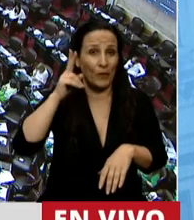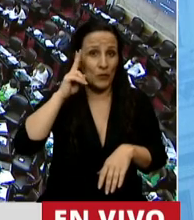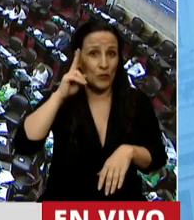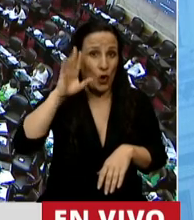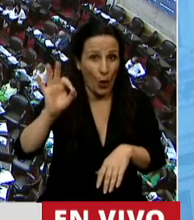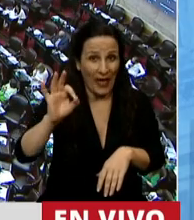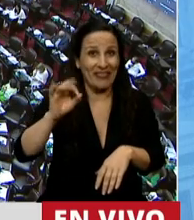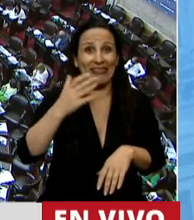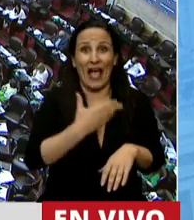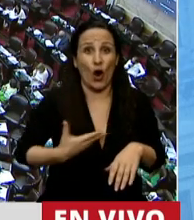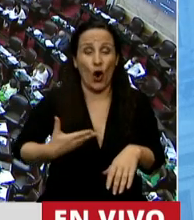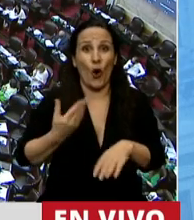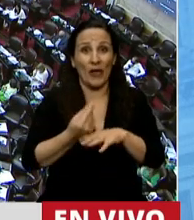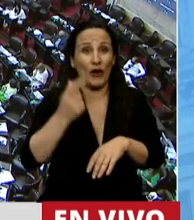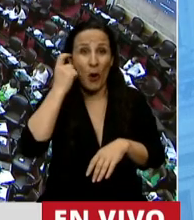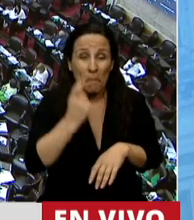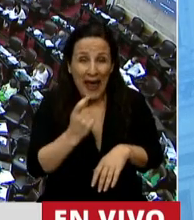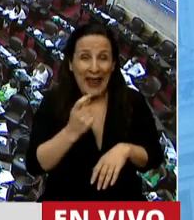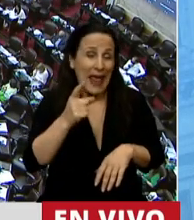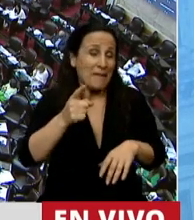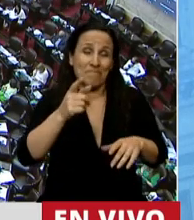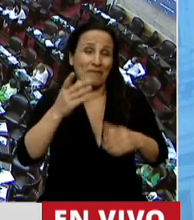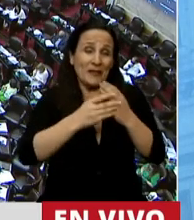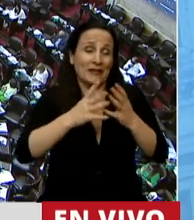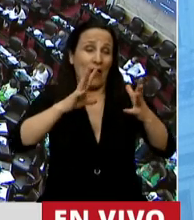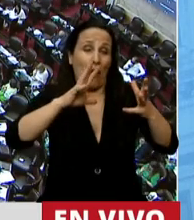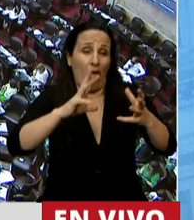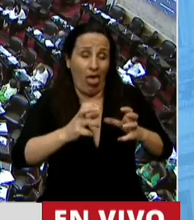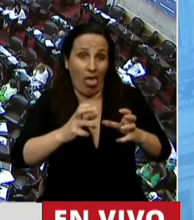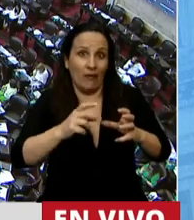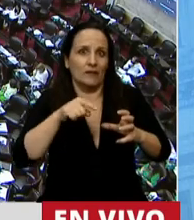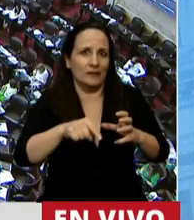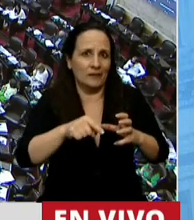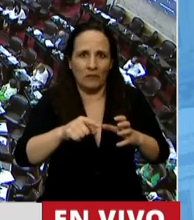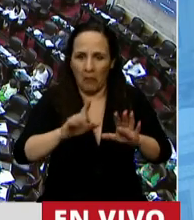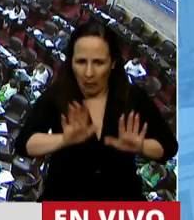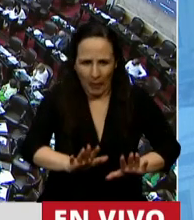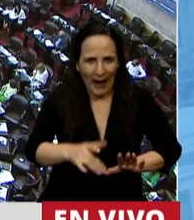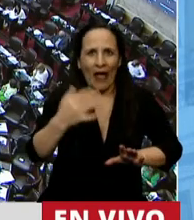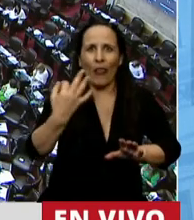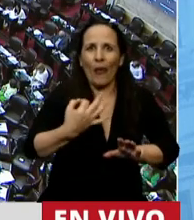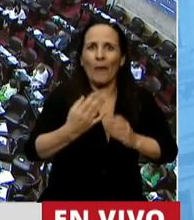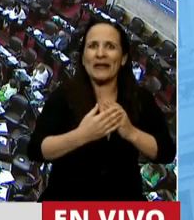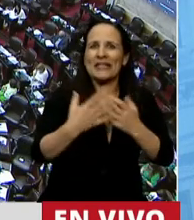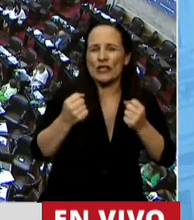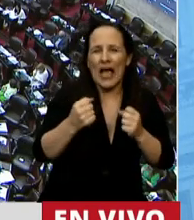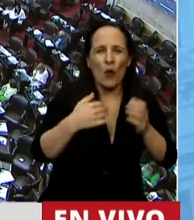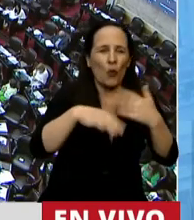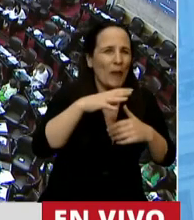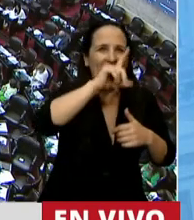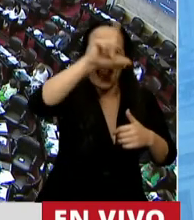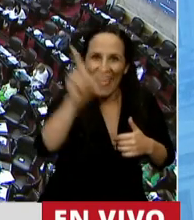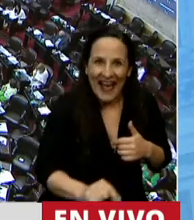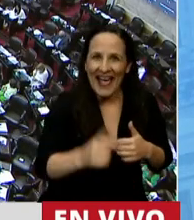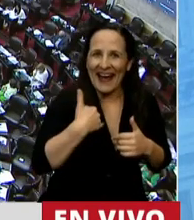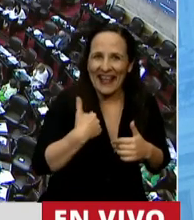el gobierno del doctor Menem, no está preparado para asistir a todo el país como lo estaba antes, aunque